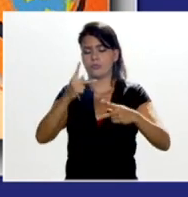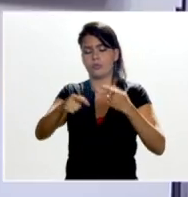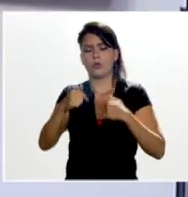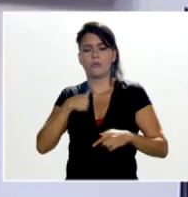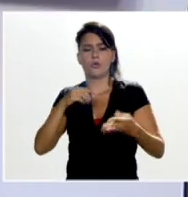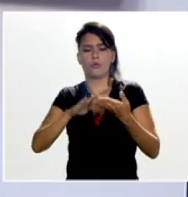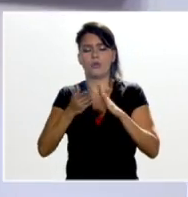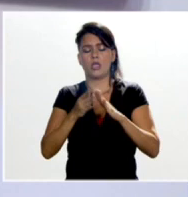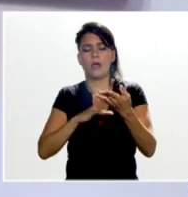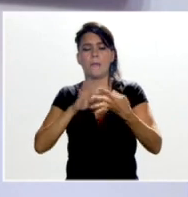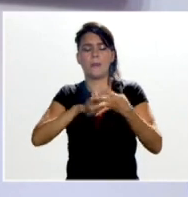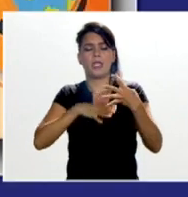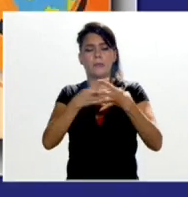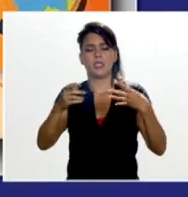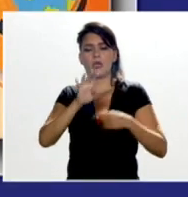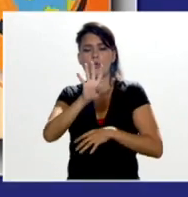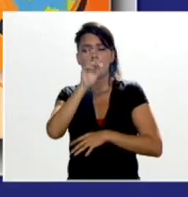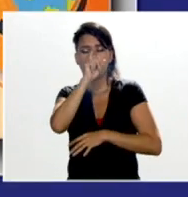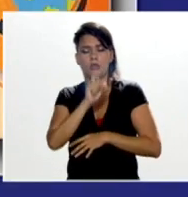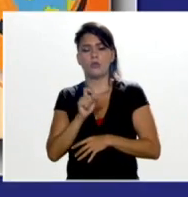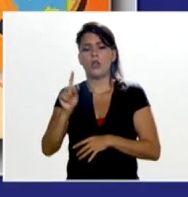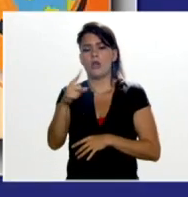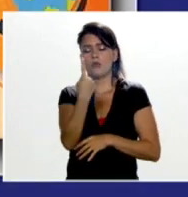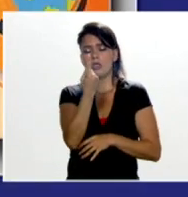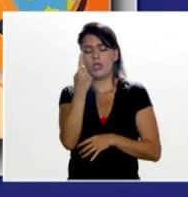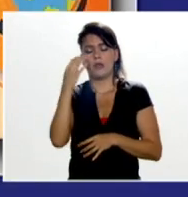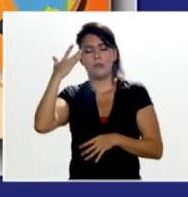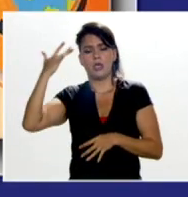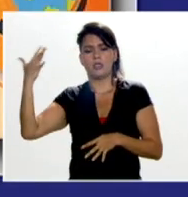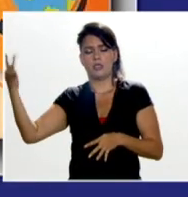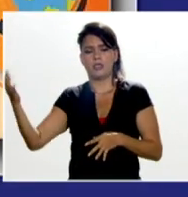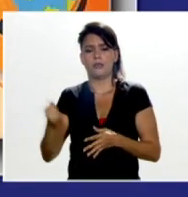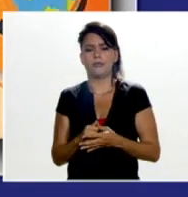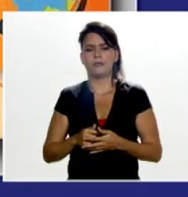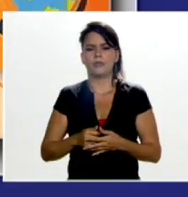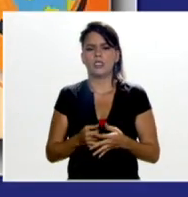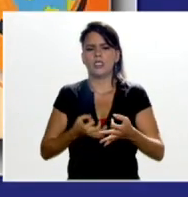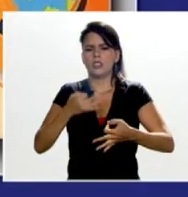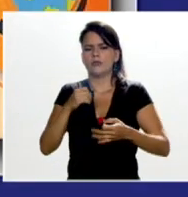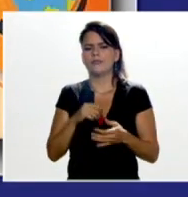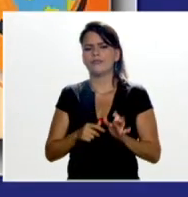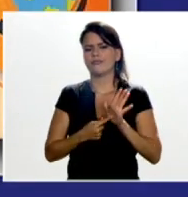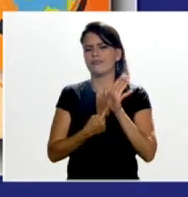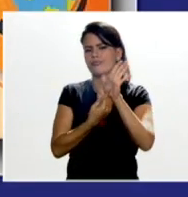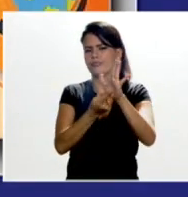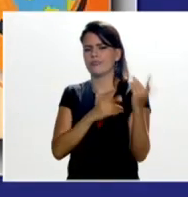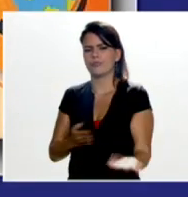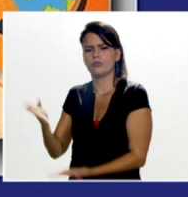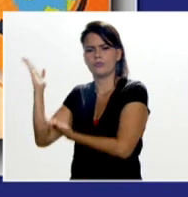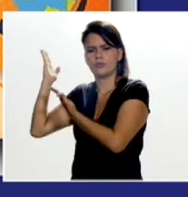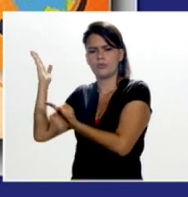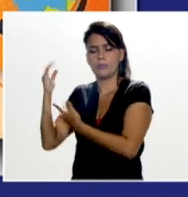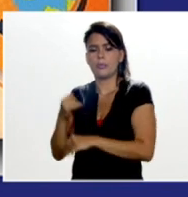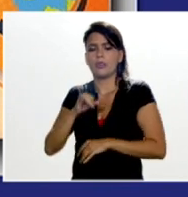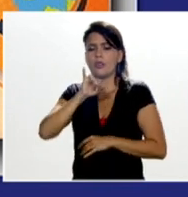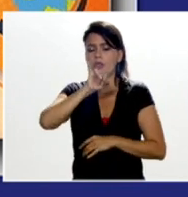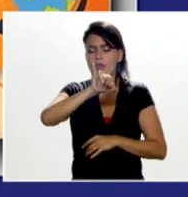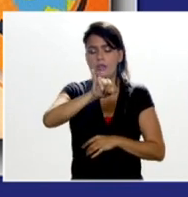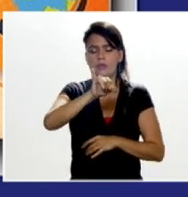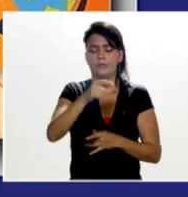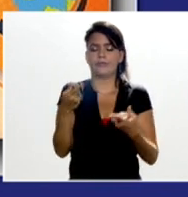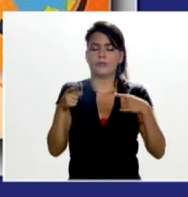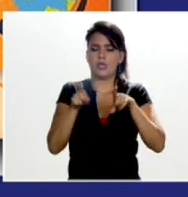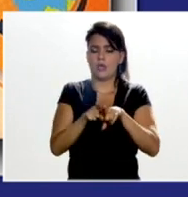Matemática de cuarto año, la unidad imaginaria. Se expresa de la siguiente forma. Y